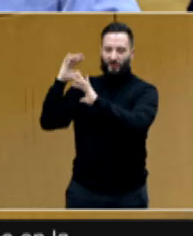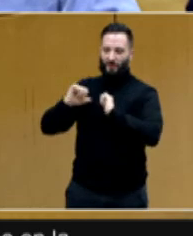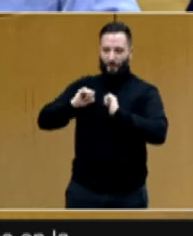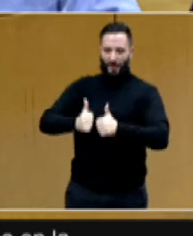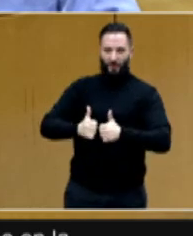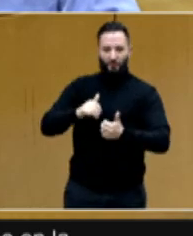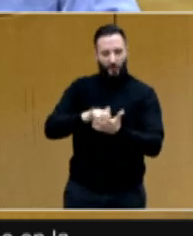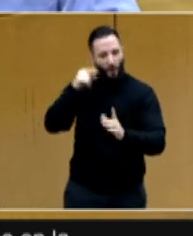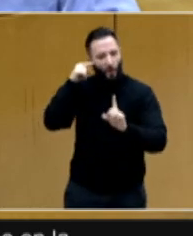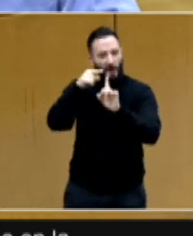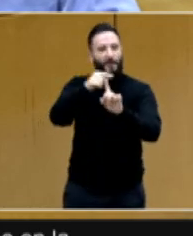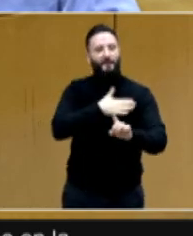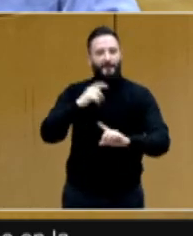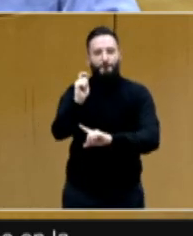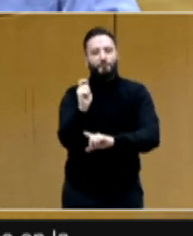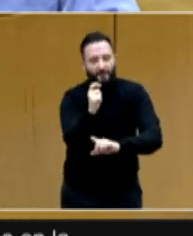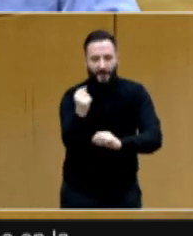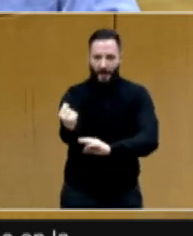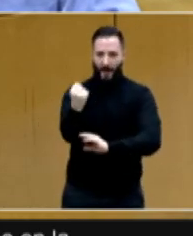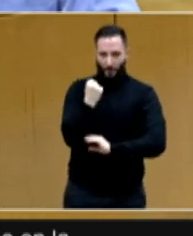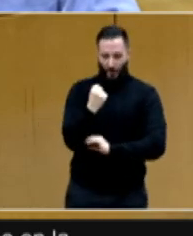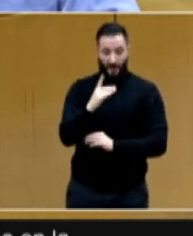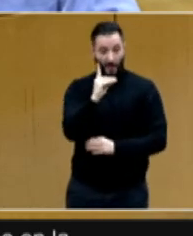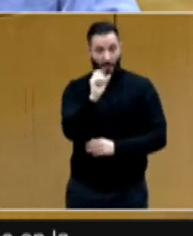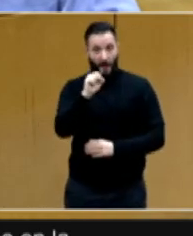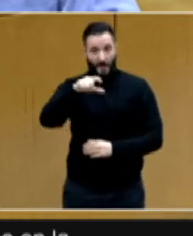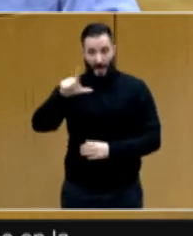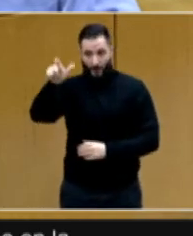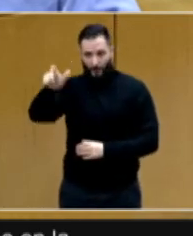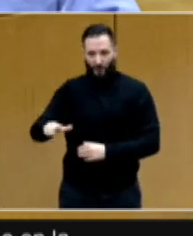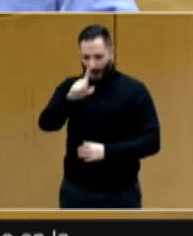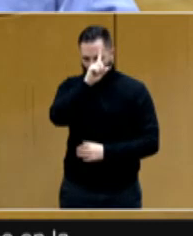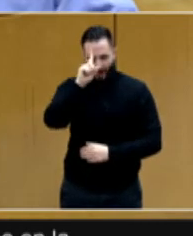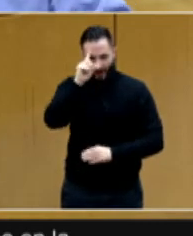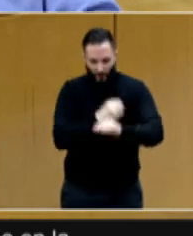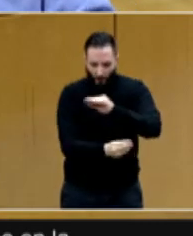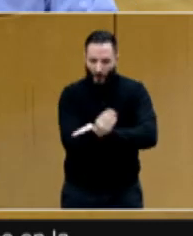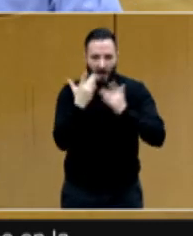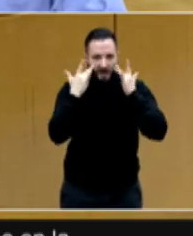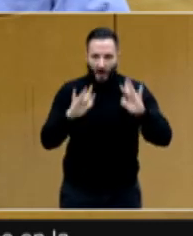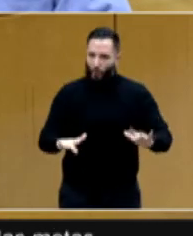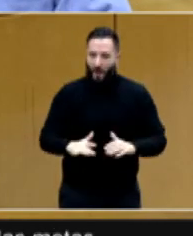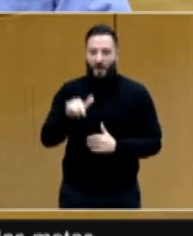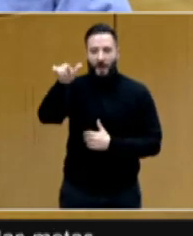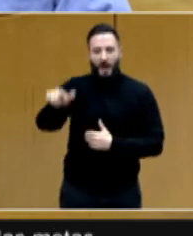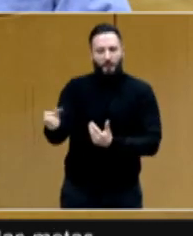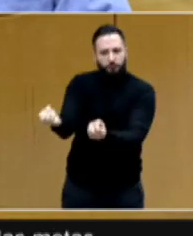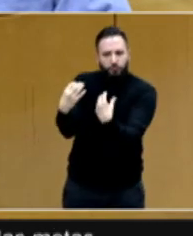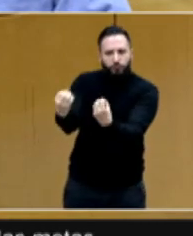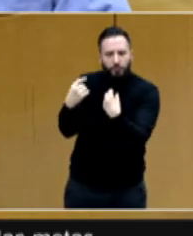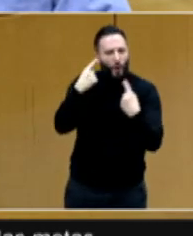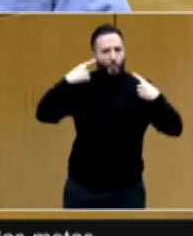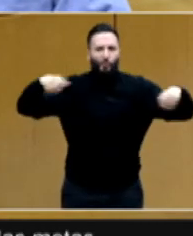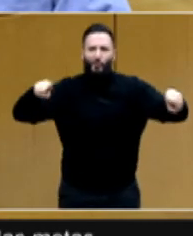las metas que quiere conseguir Daniel es madrileño y nos ha contado que le gusta mucho la